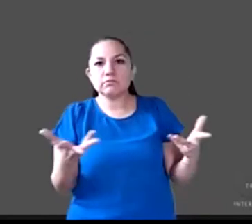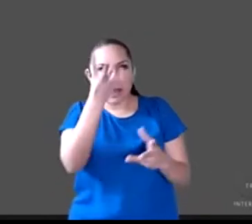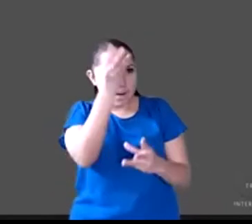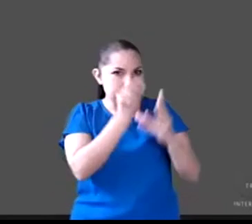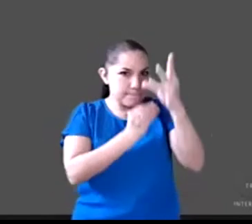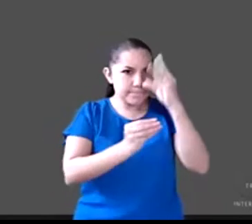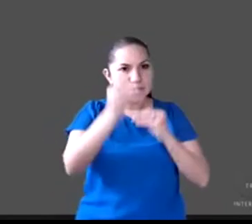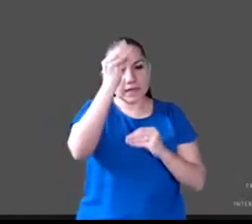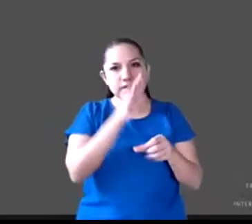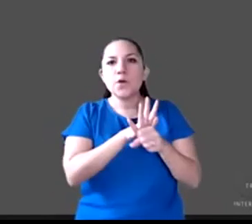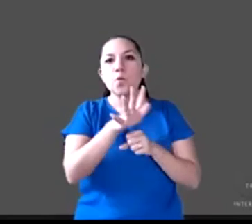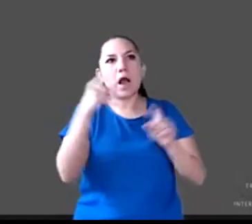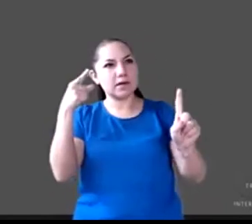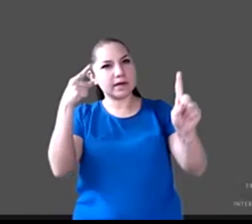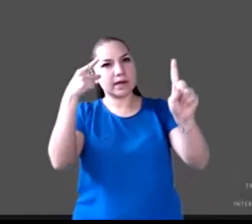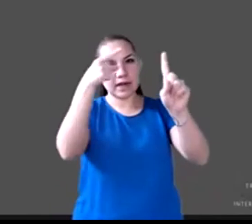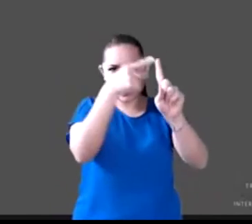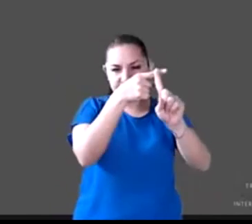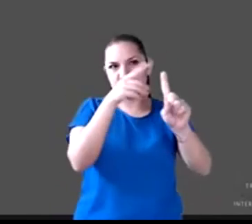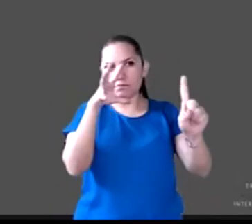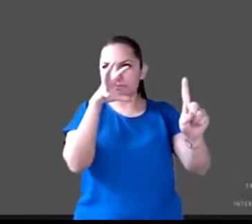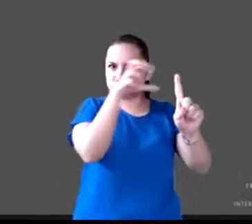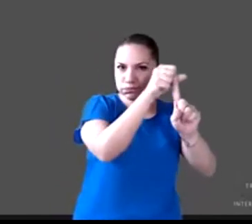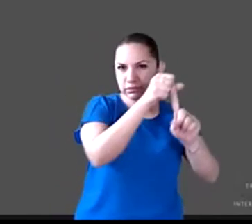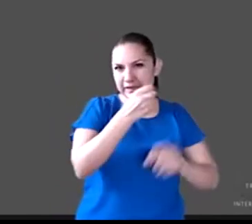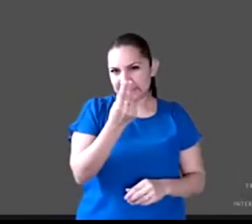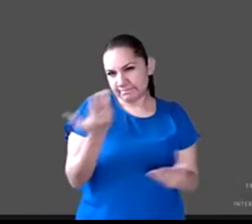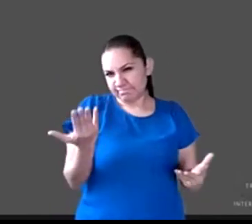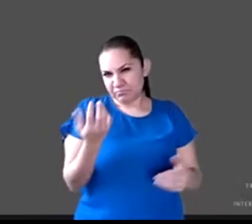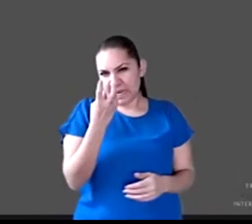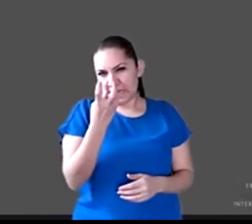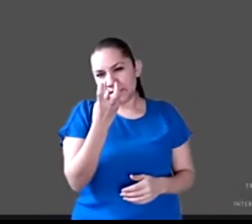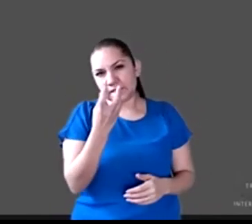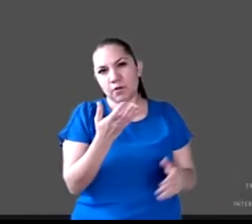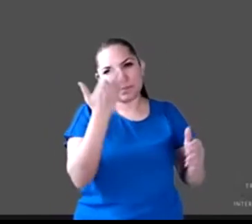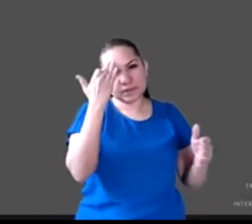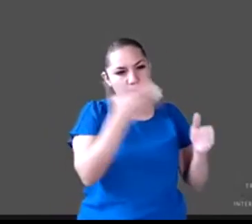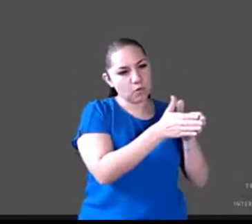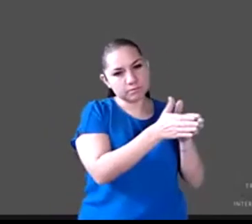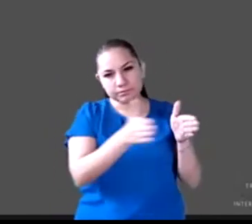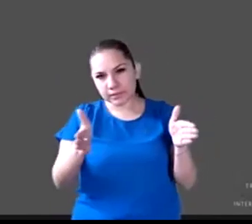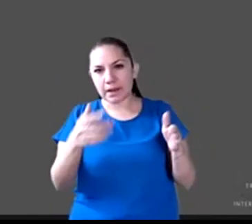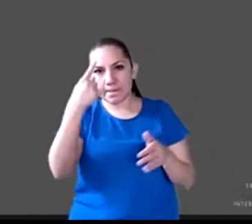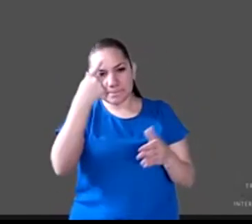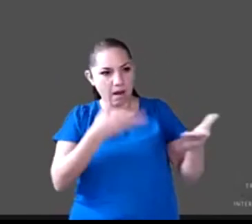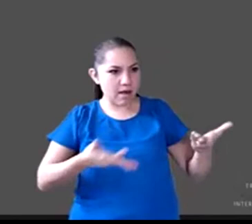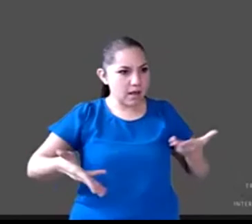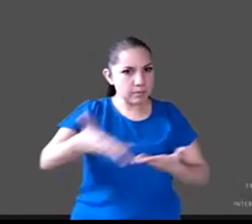las perspectivas que se abren a partir de este mecanismo de diálogo que juntos hemos